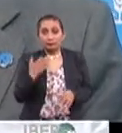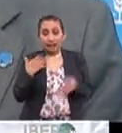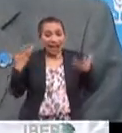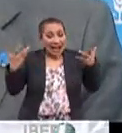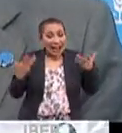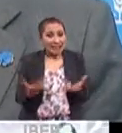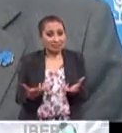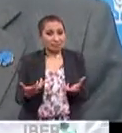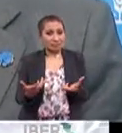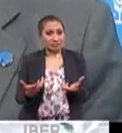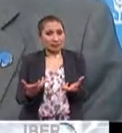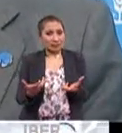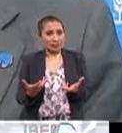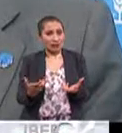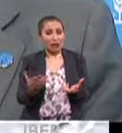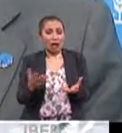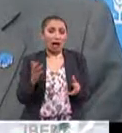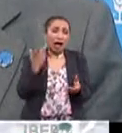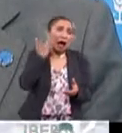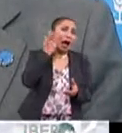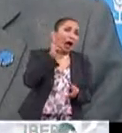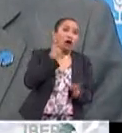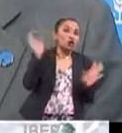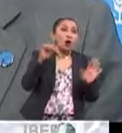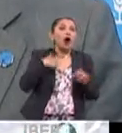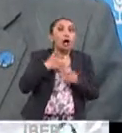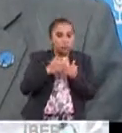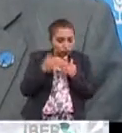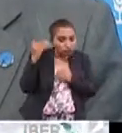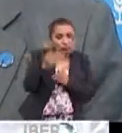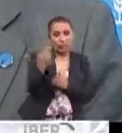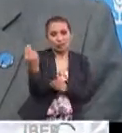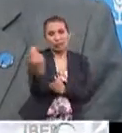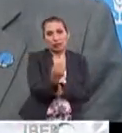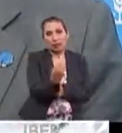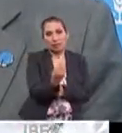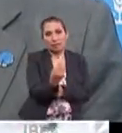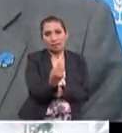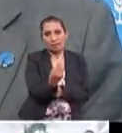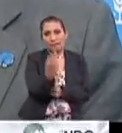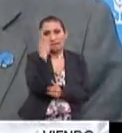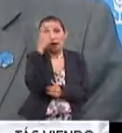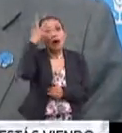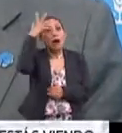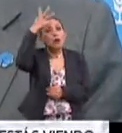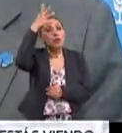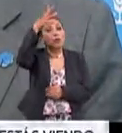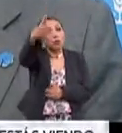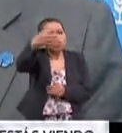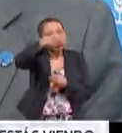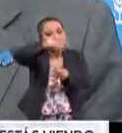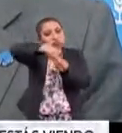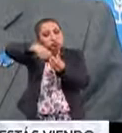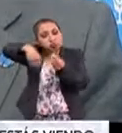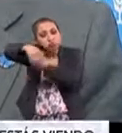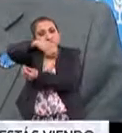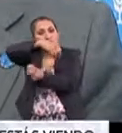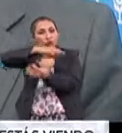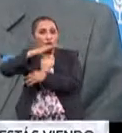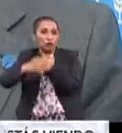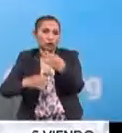Actuar no es una opción, es un paso necesario para un futuro sostenible para